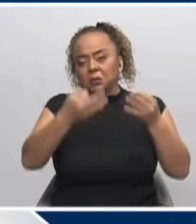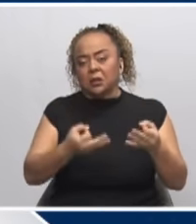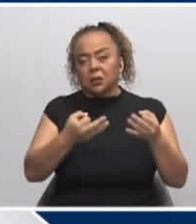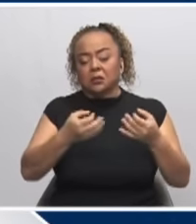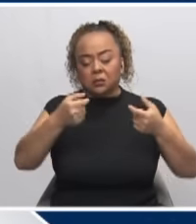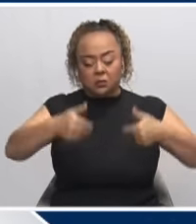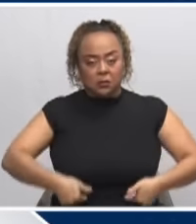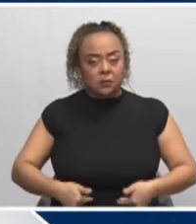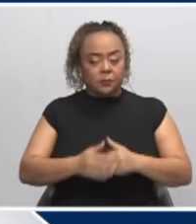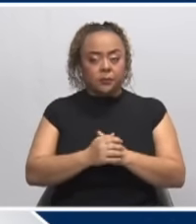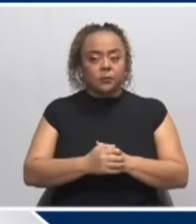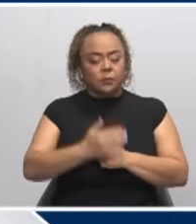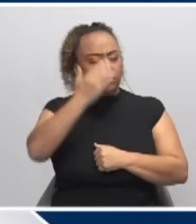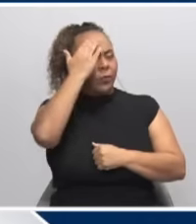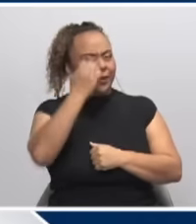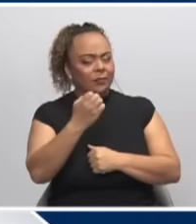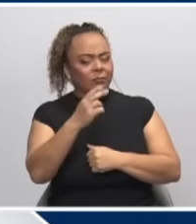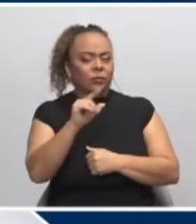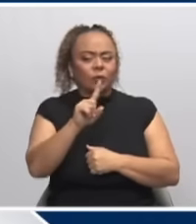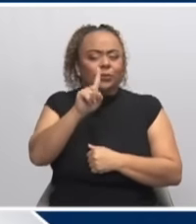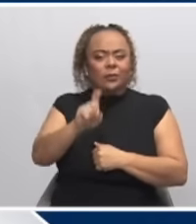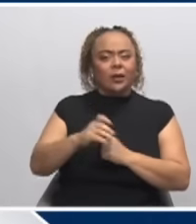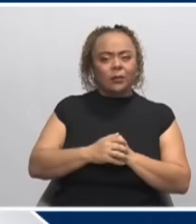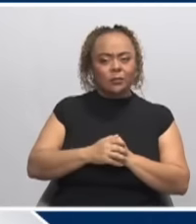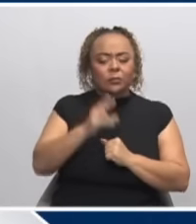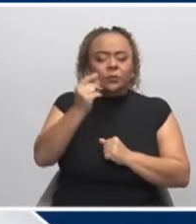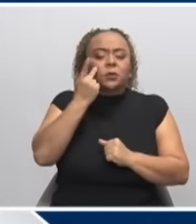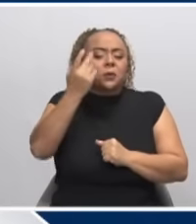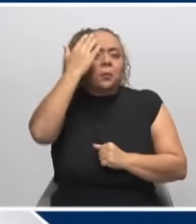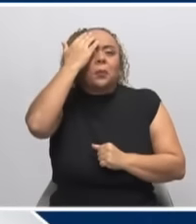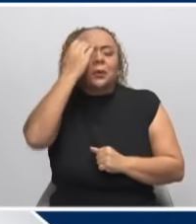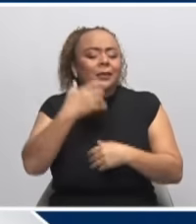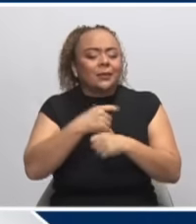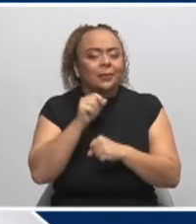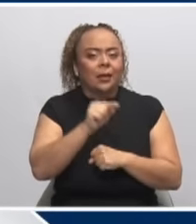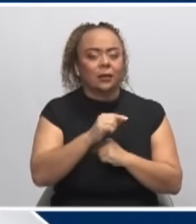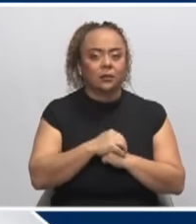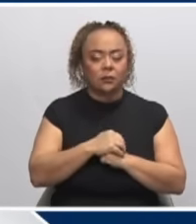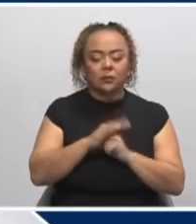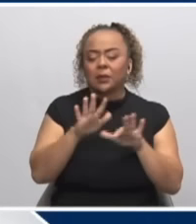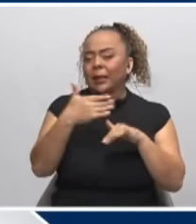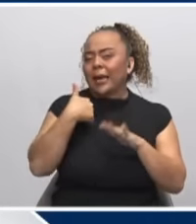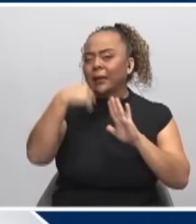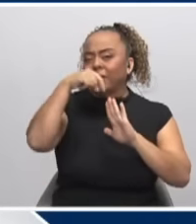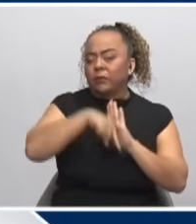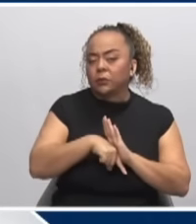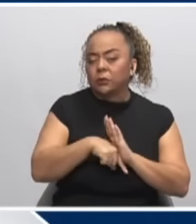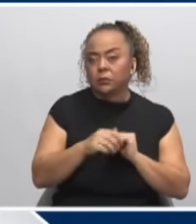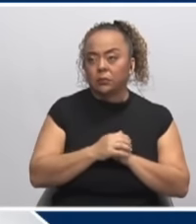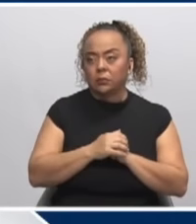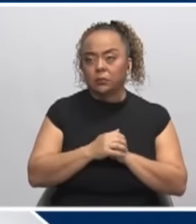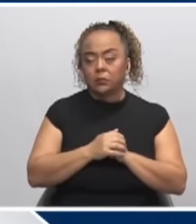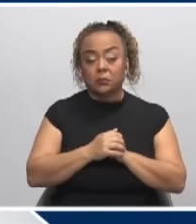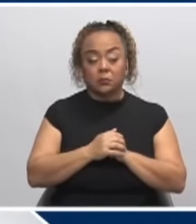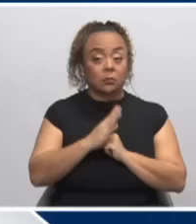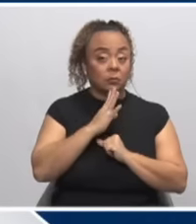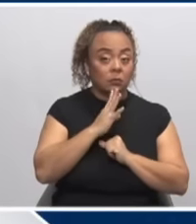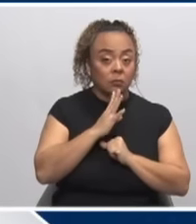la pregunta es por qué Y no consultarlo y no ver el Por qué se está haciendo esto que hay de fondo Porque si hablamos